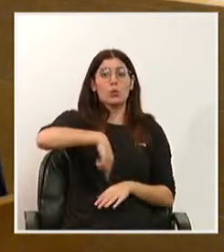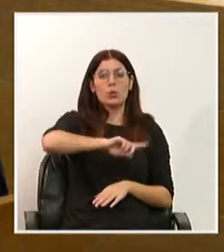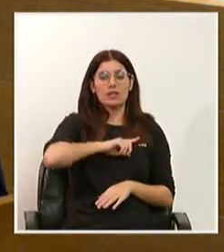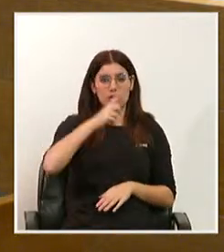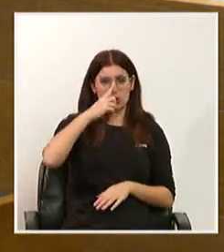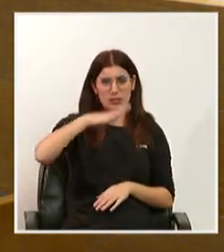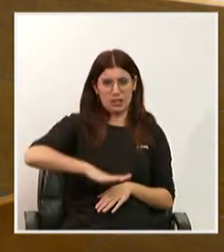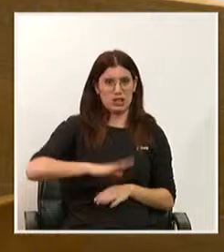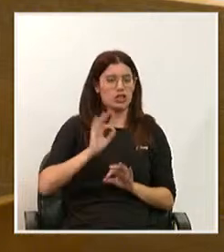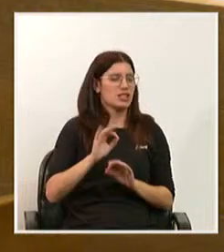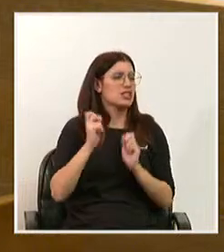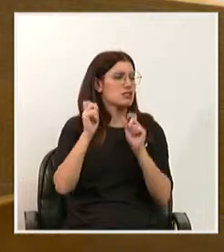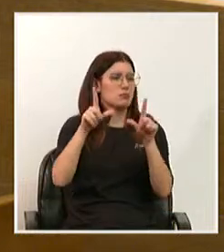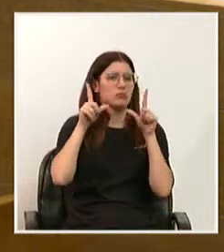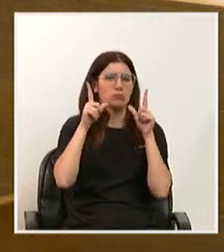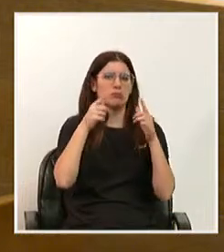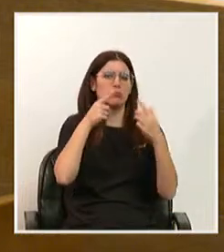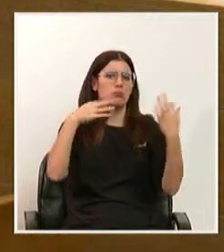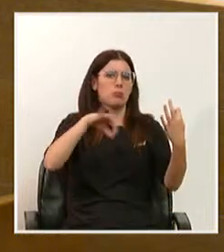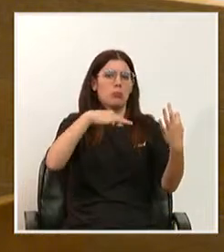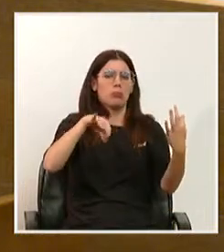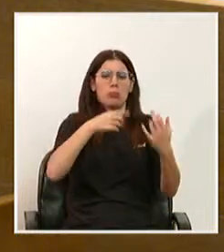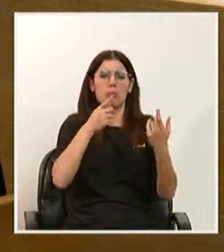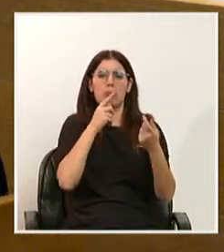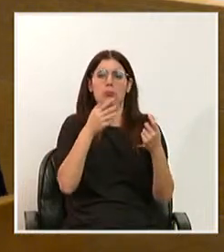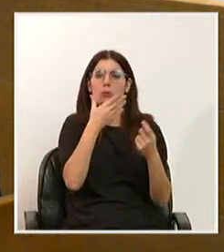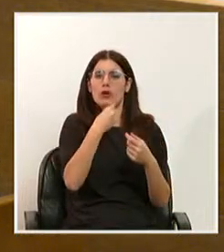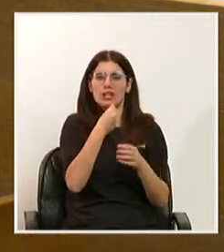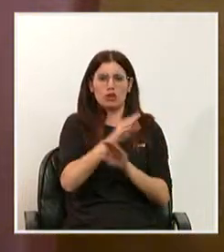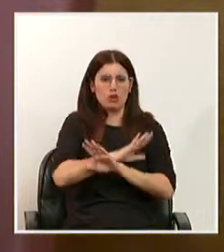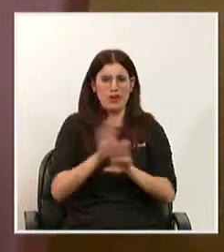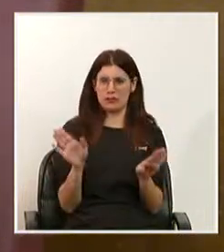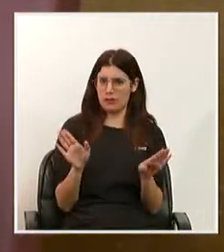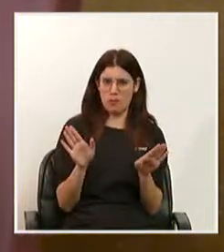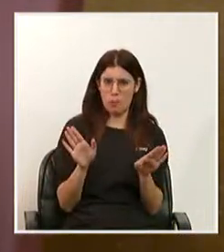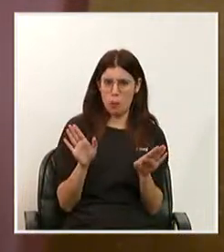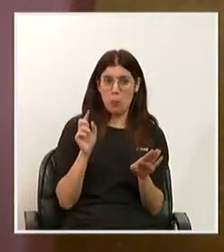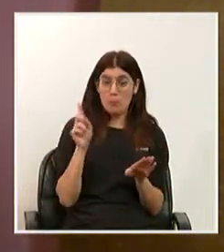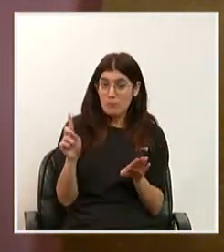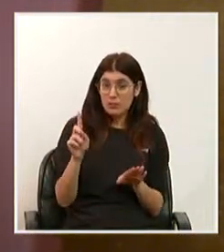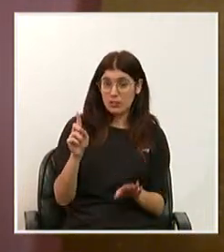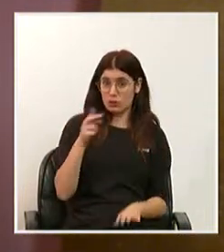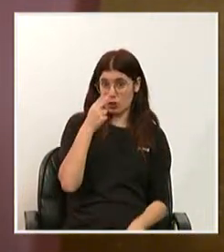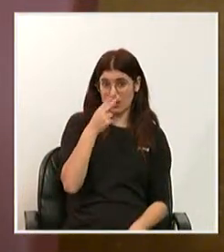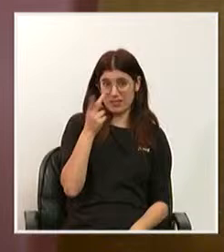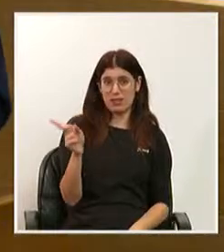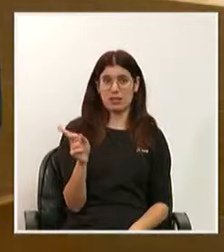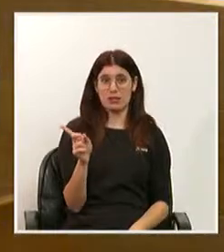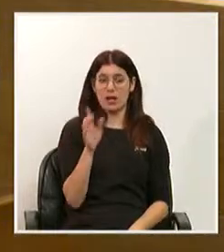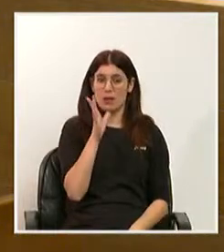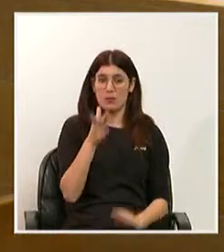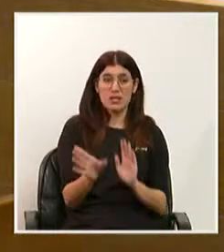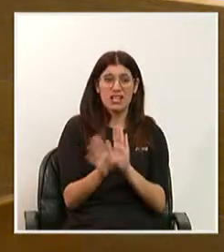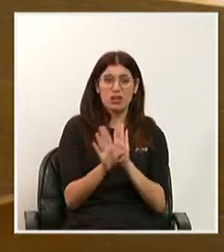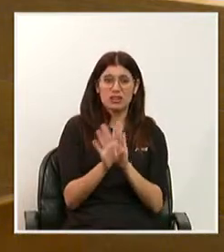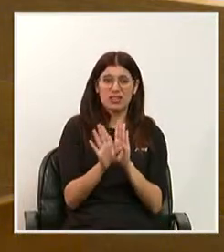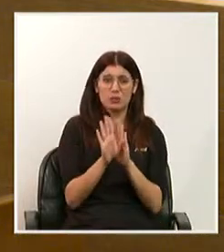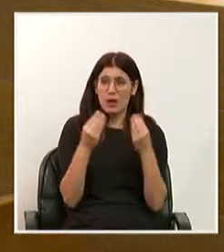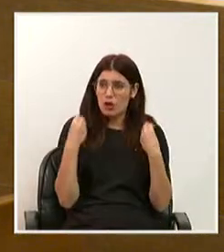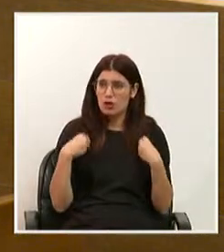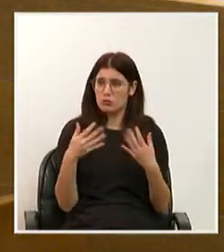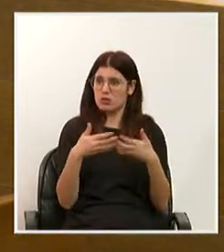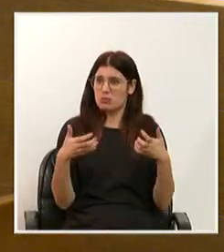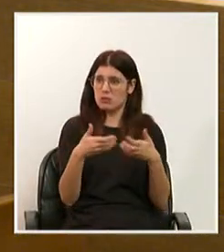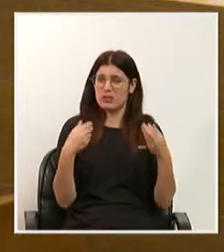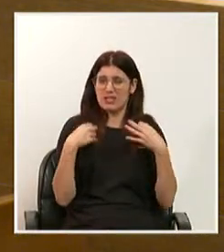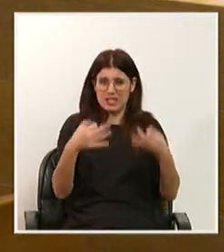galería absolutamente mirar a la galería eso es lo que les importa pero es que siguen con los mismos mantras de siempre yo